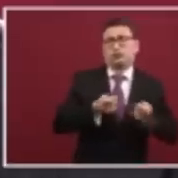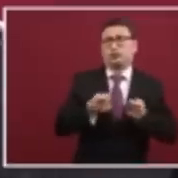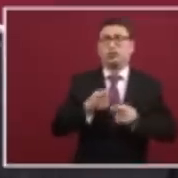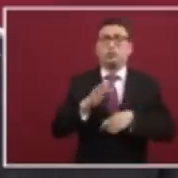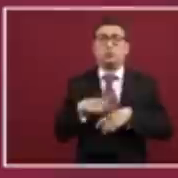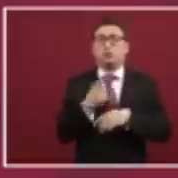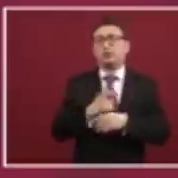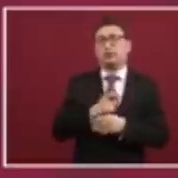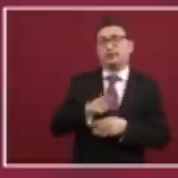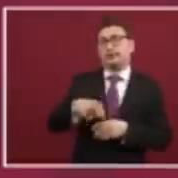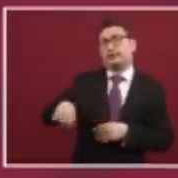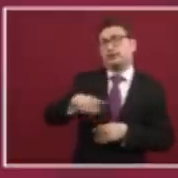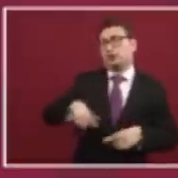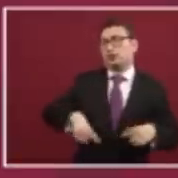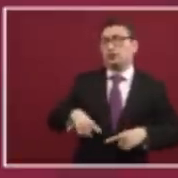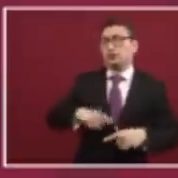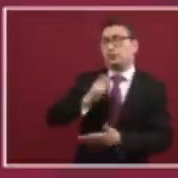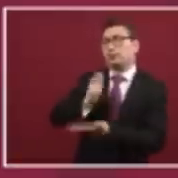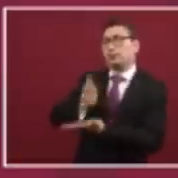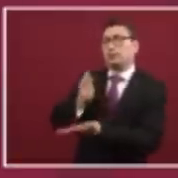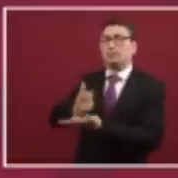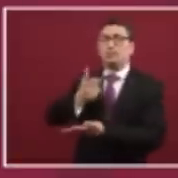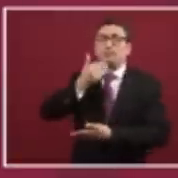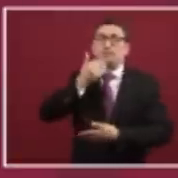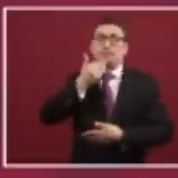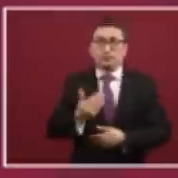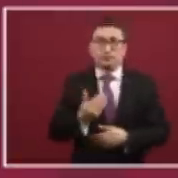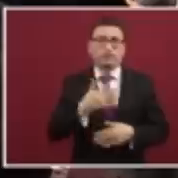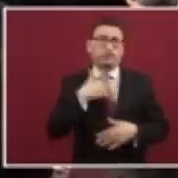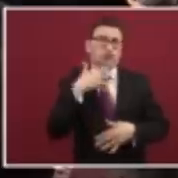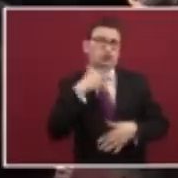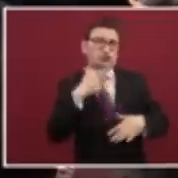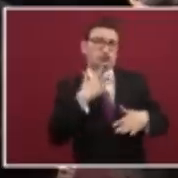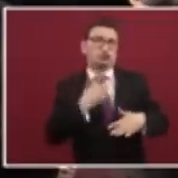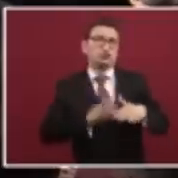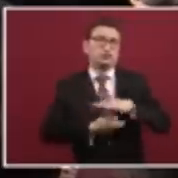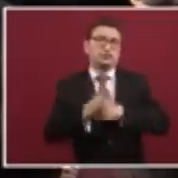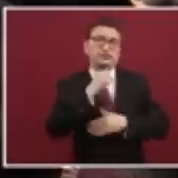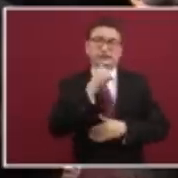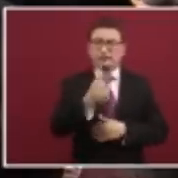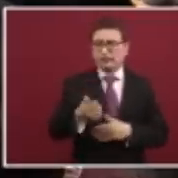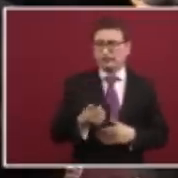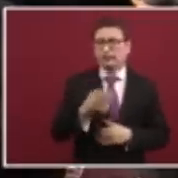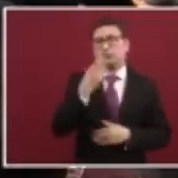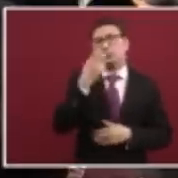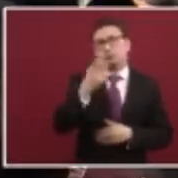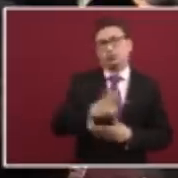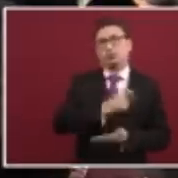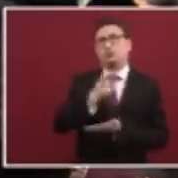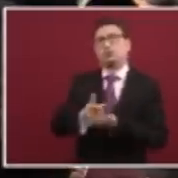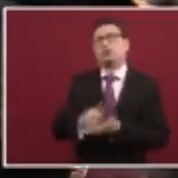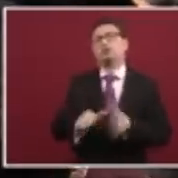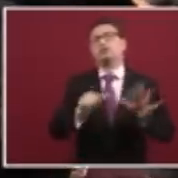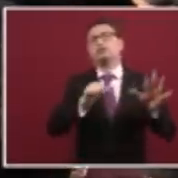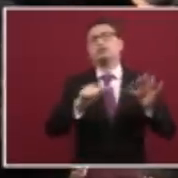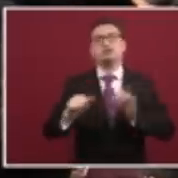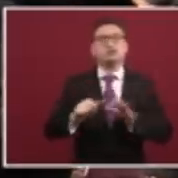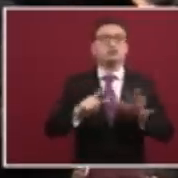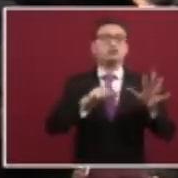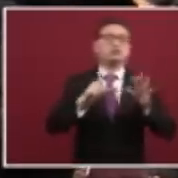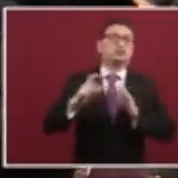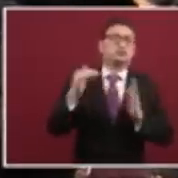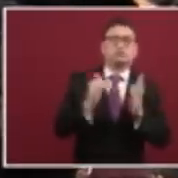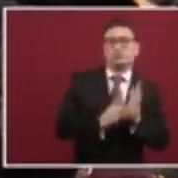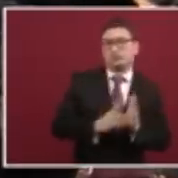muy bien a los funcionarios no va a haber corrupción y que por eso hay que pagarles 600, 700 mil